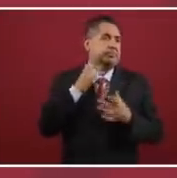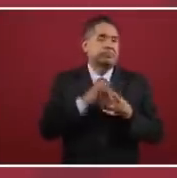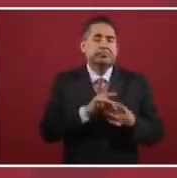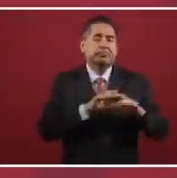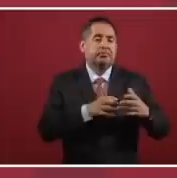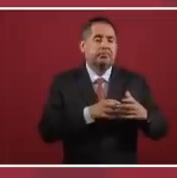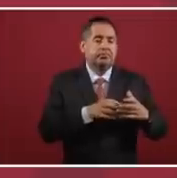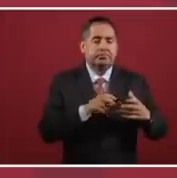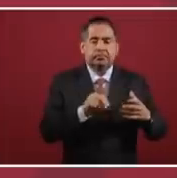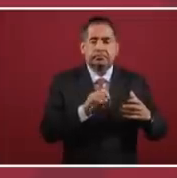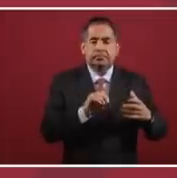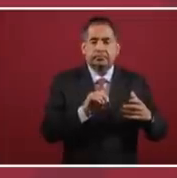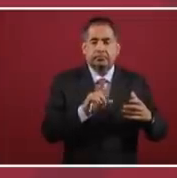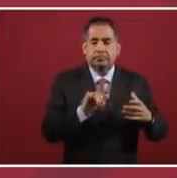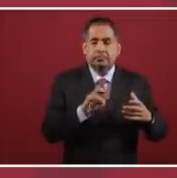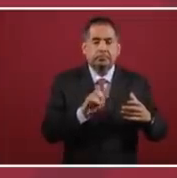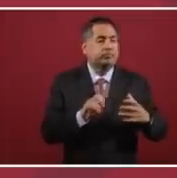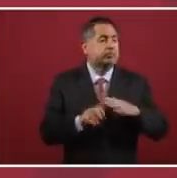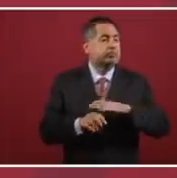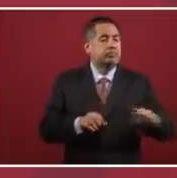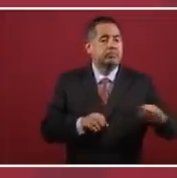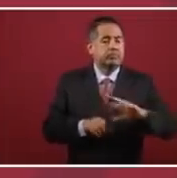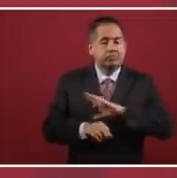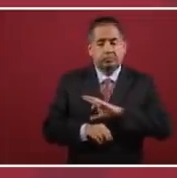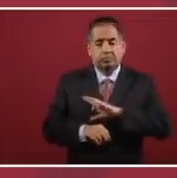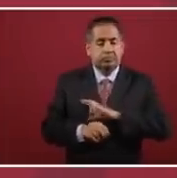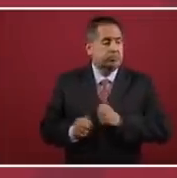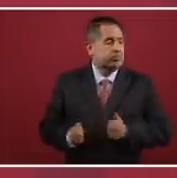de privatización, aunque ellos